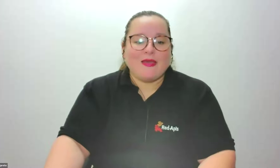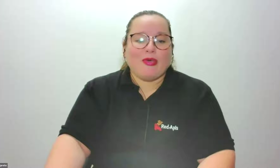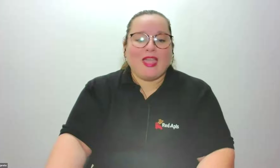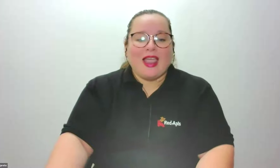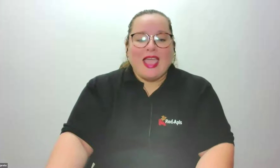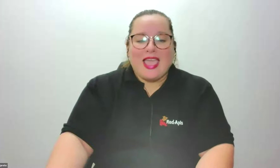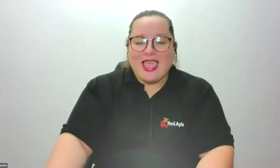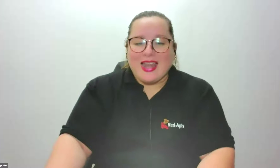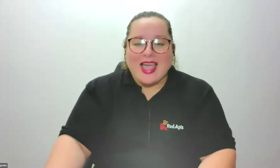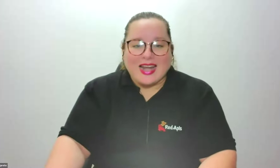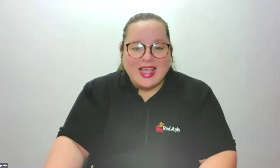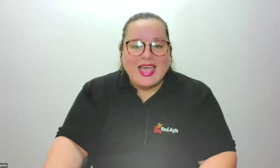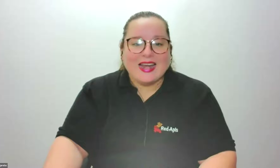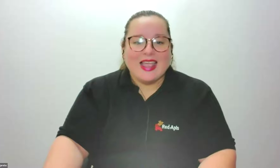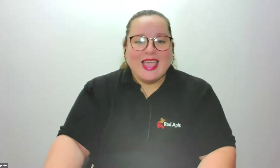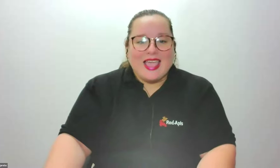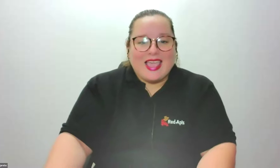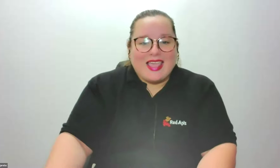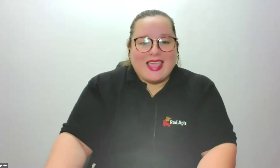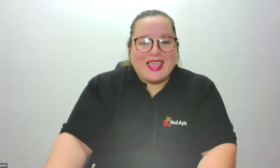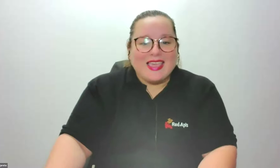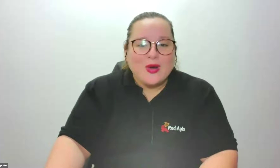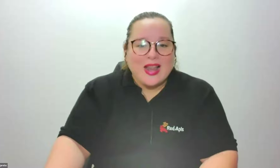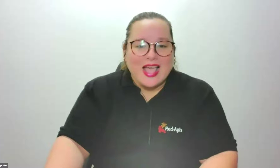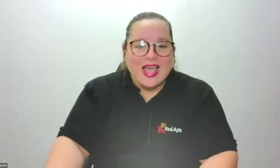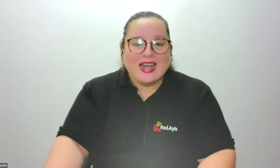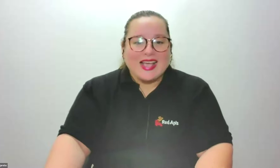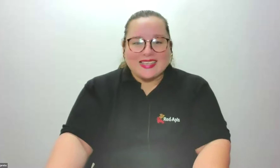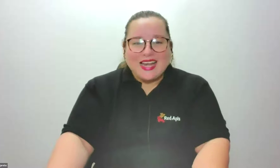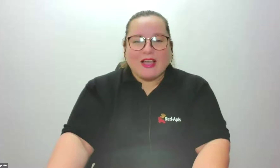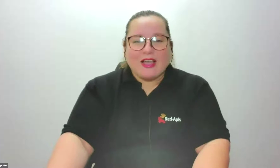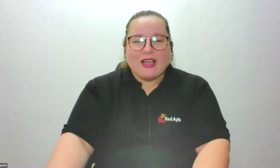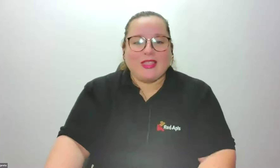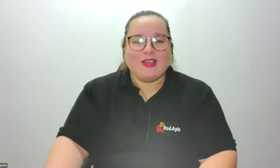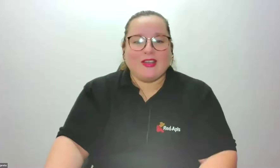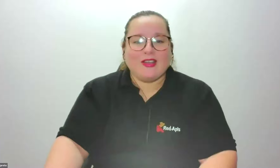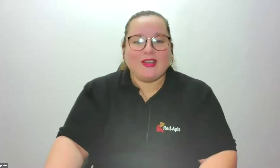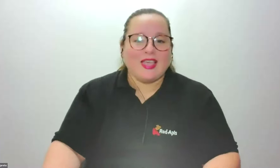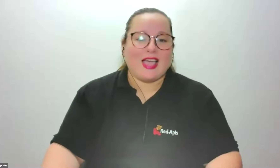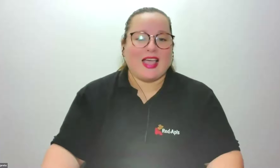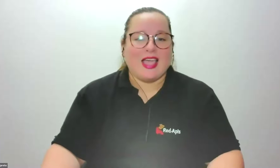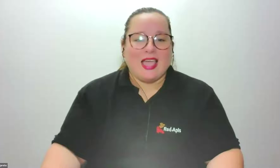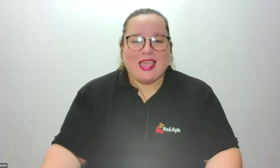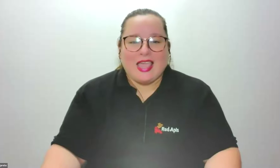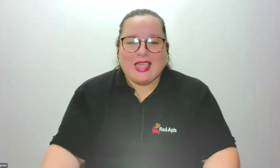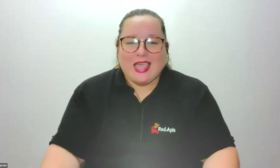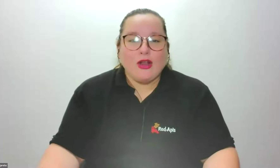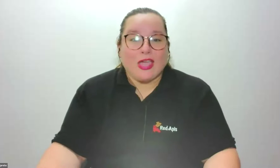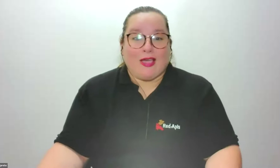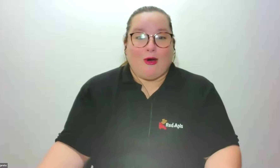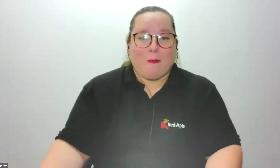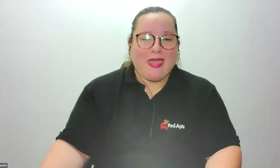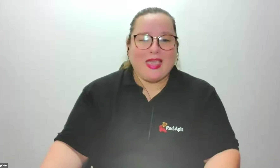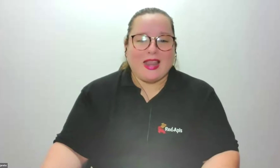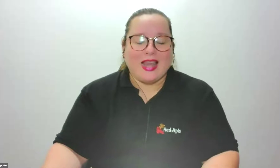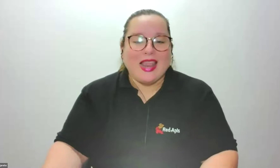esa capacidad de poder narrar, gesticular, hacer las formas de lo que significa,